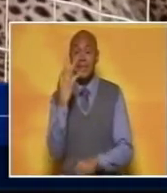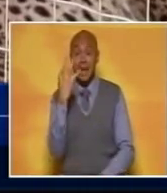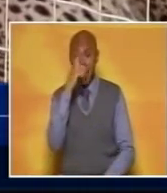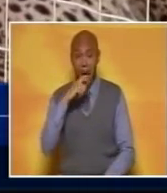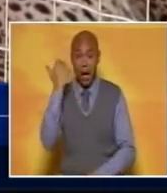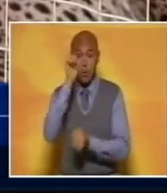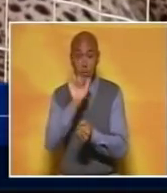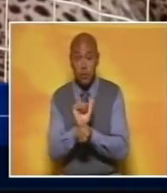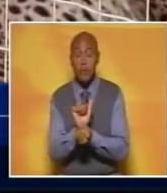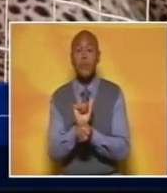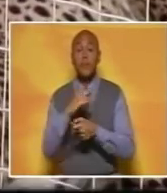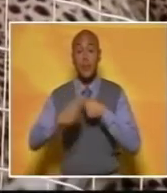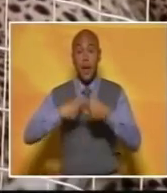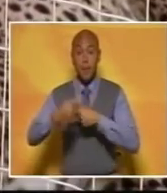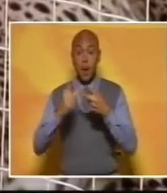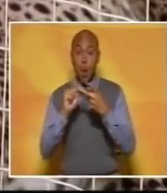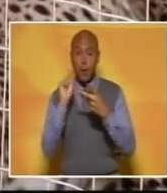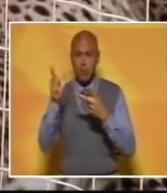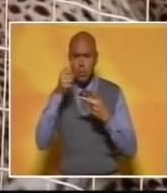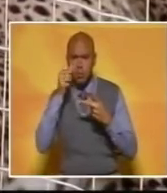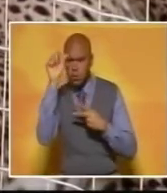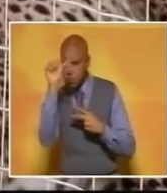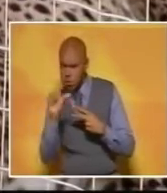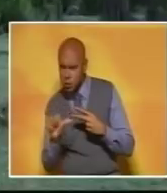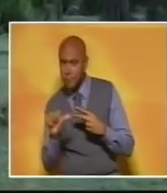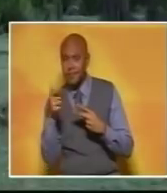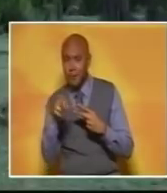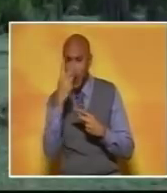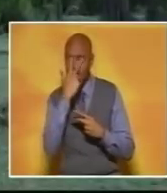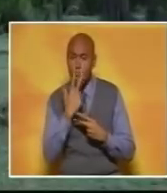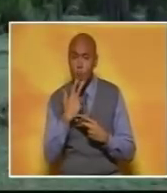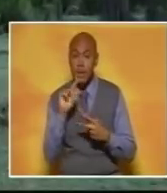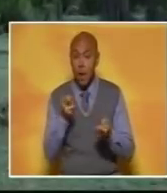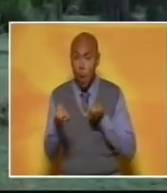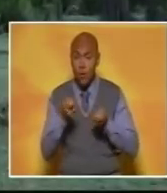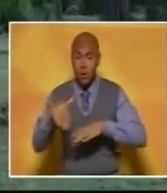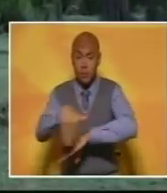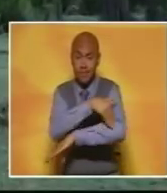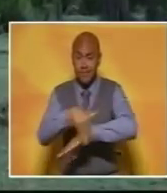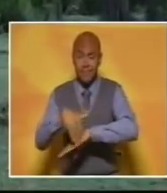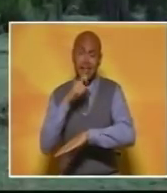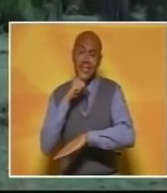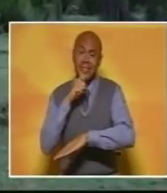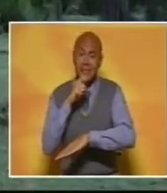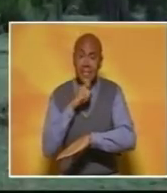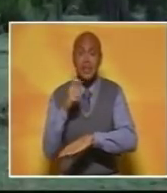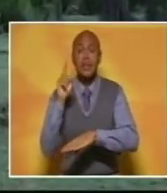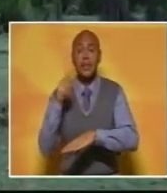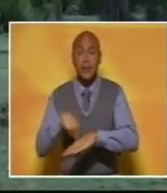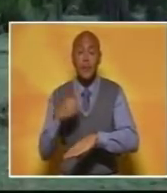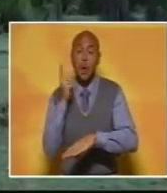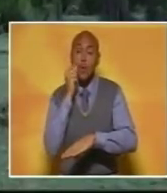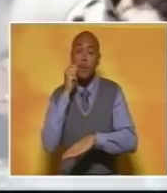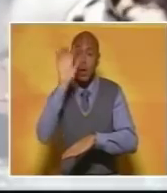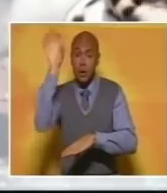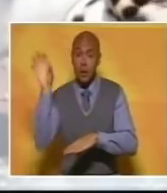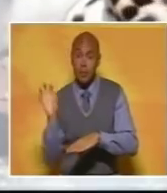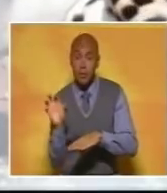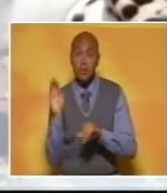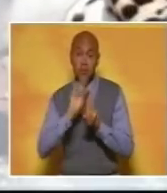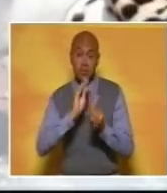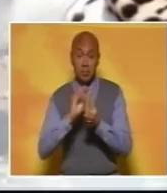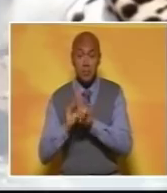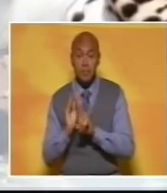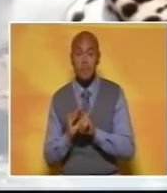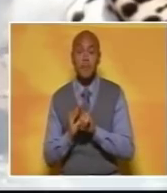cárcel. Pero los observadores advierten que la pobreza, el control fronterizo deficiente y la demanda de los estados del Golfo